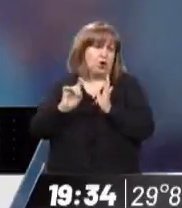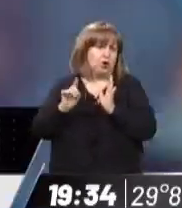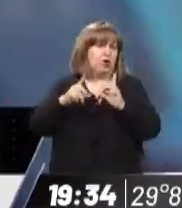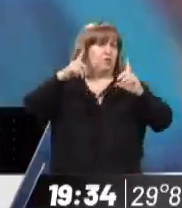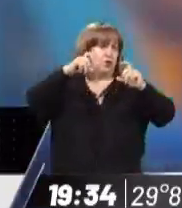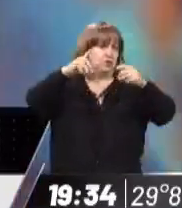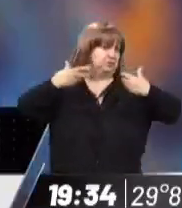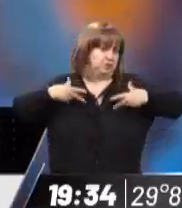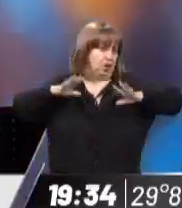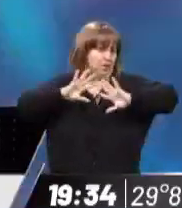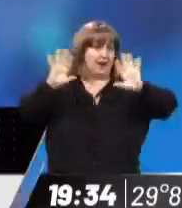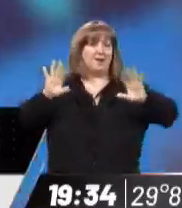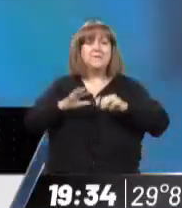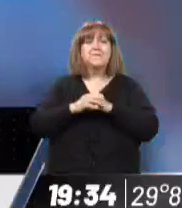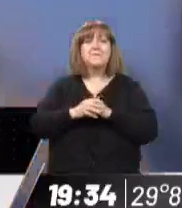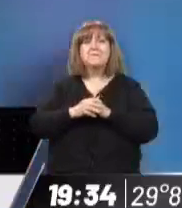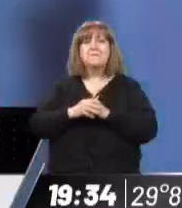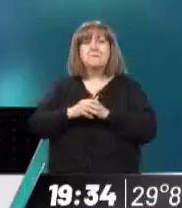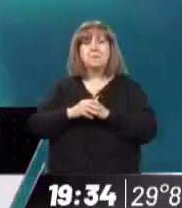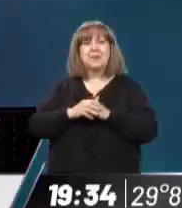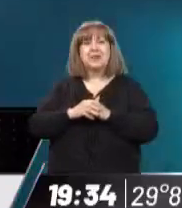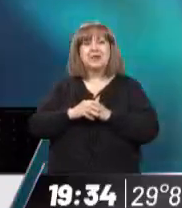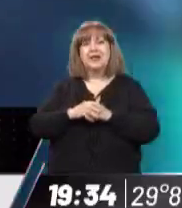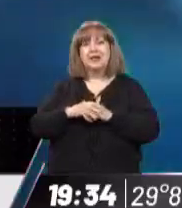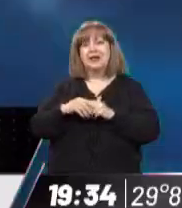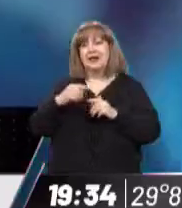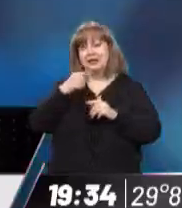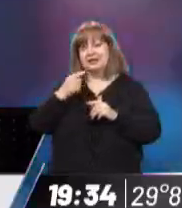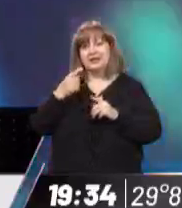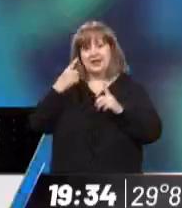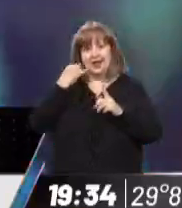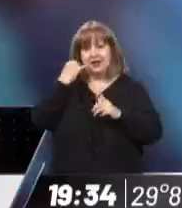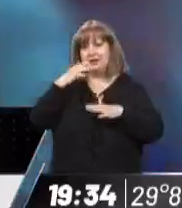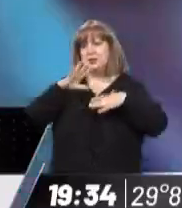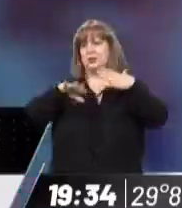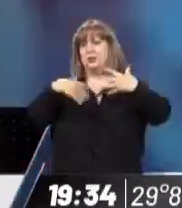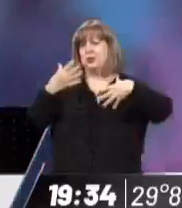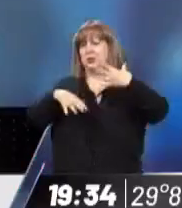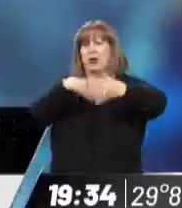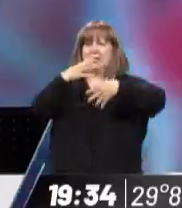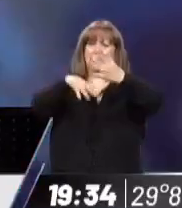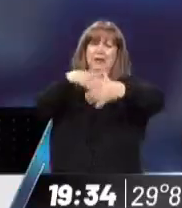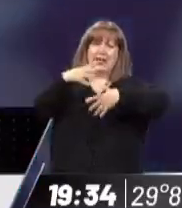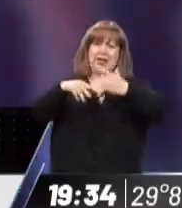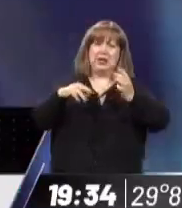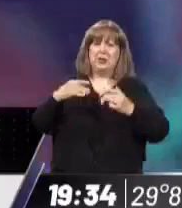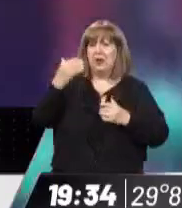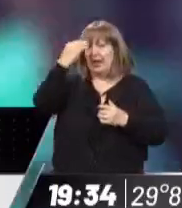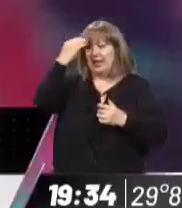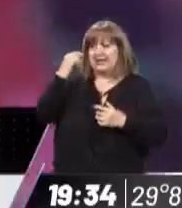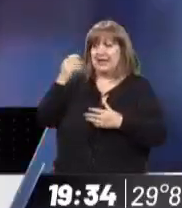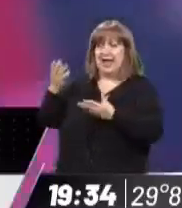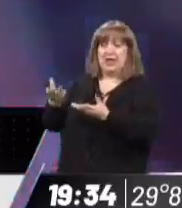tener al campeón del mundo. Inclusive en algunos medios han subido esas fotografías. Sí, qué bodrio para la chica, por favor. Por eso,